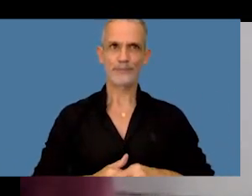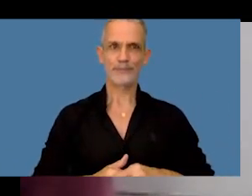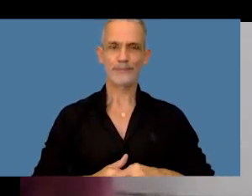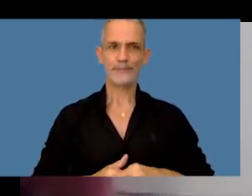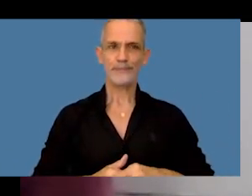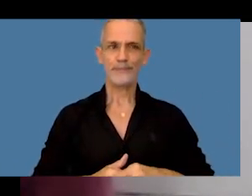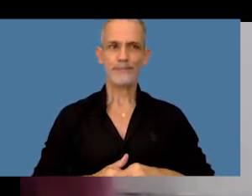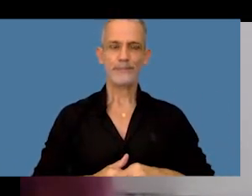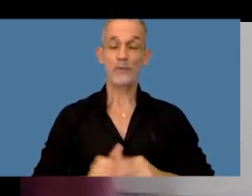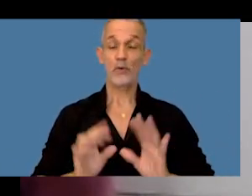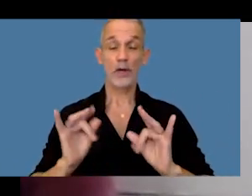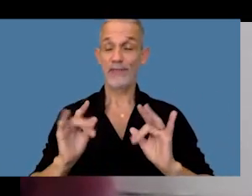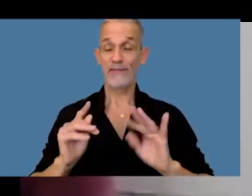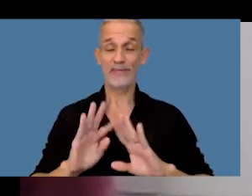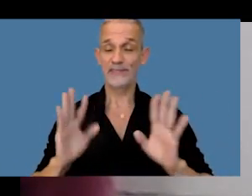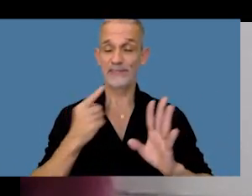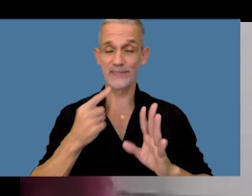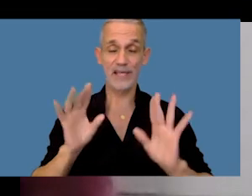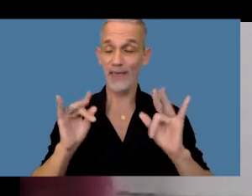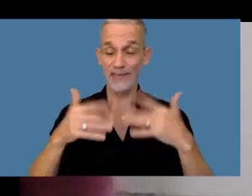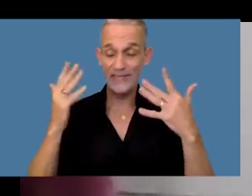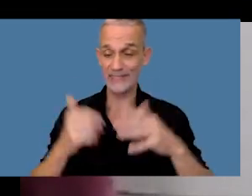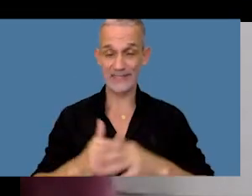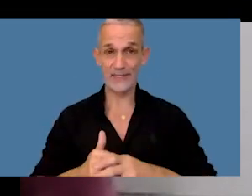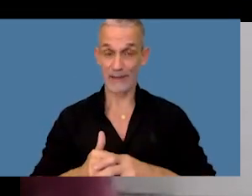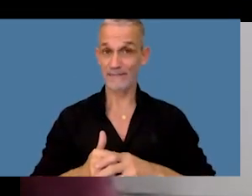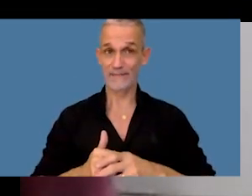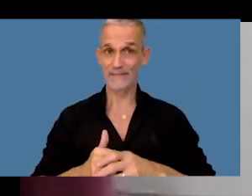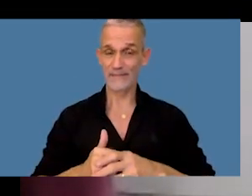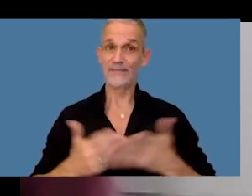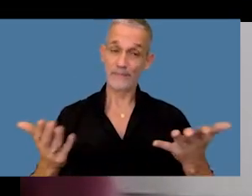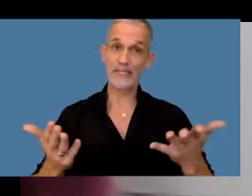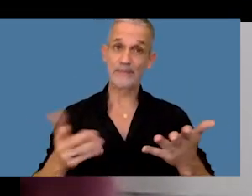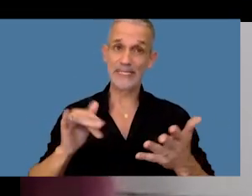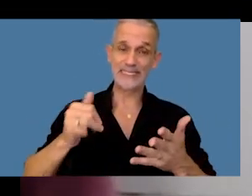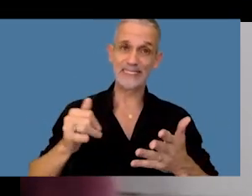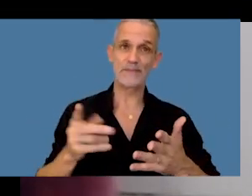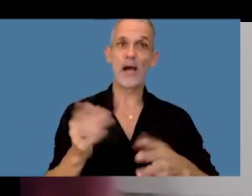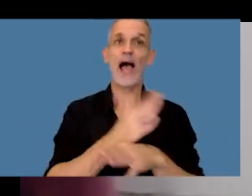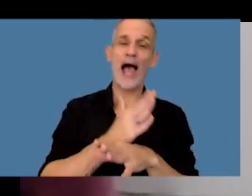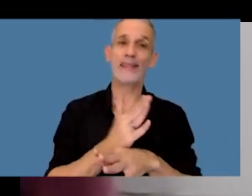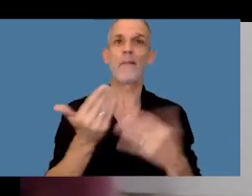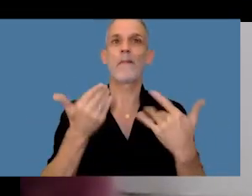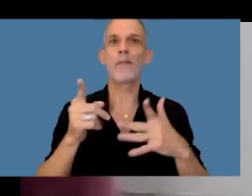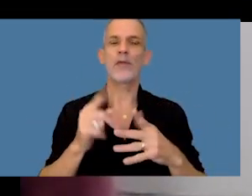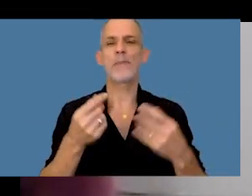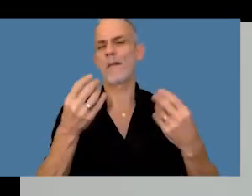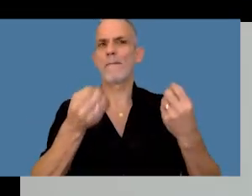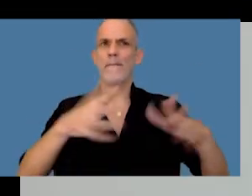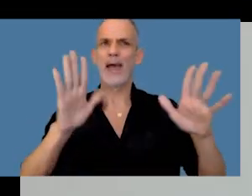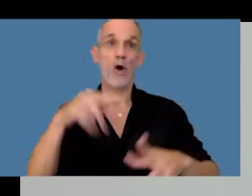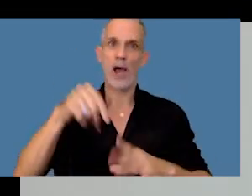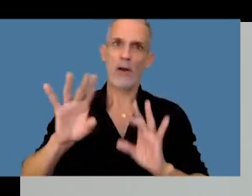Qué difícil. Tal cual. E ilógico, porque Sí, antes te dejaba la opción, era mucho más práctico.